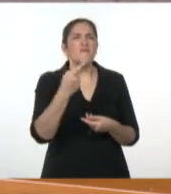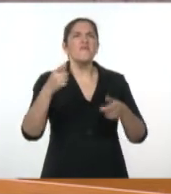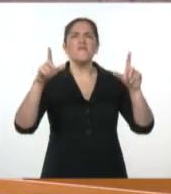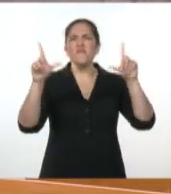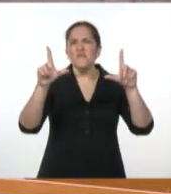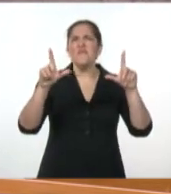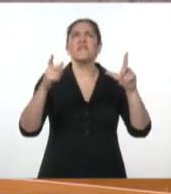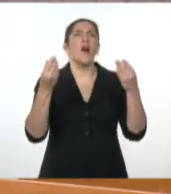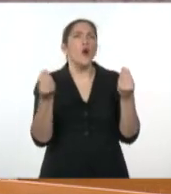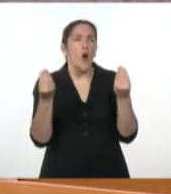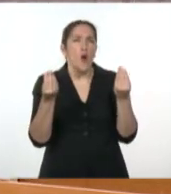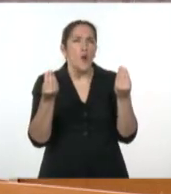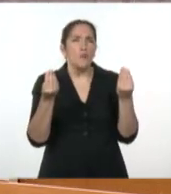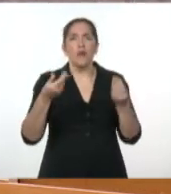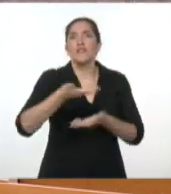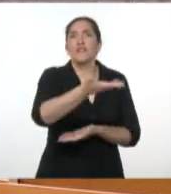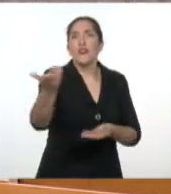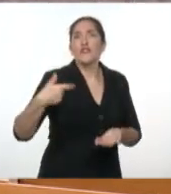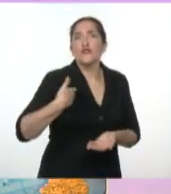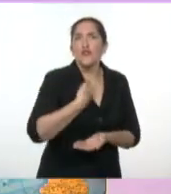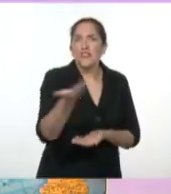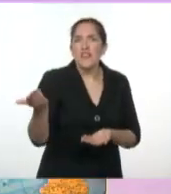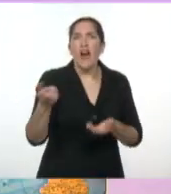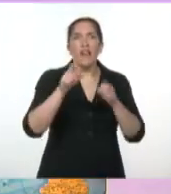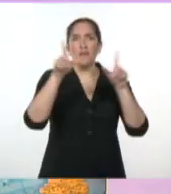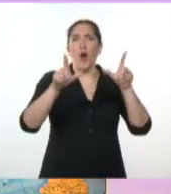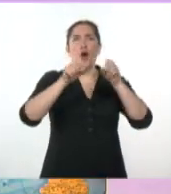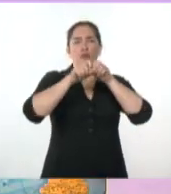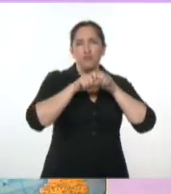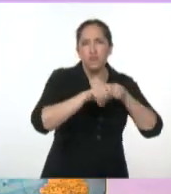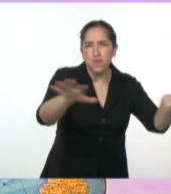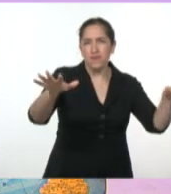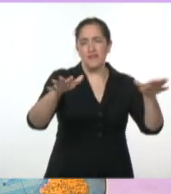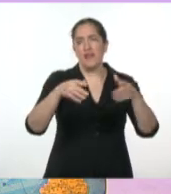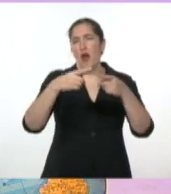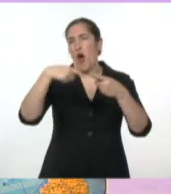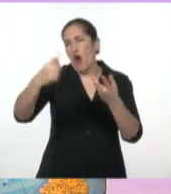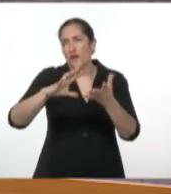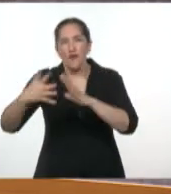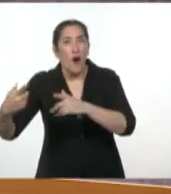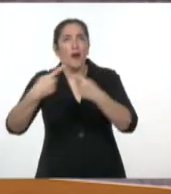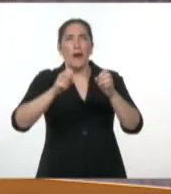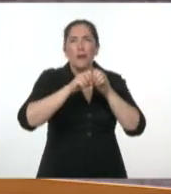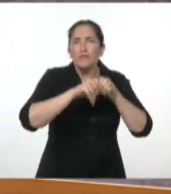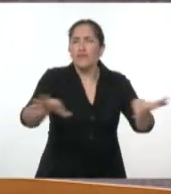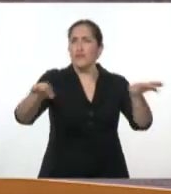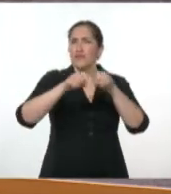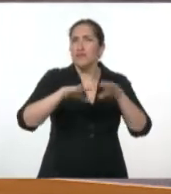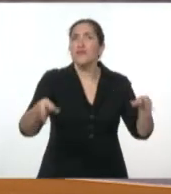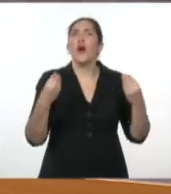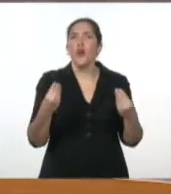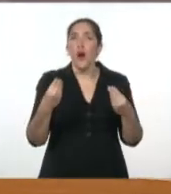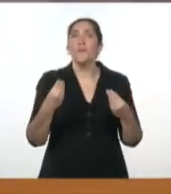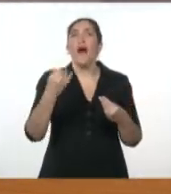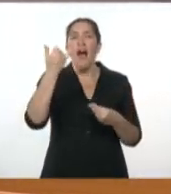rol tienen en la sociedad los medios masivos? Y eso también permitió que pudiéramos ver, bueno, qué géneros